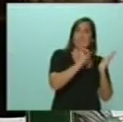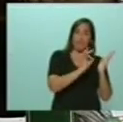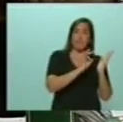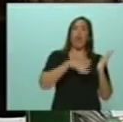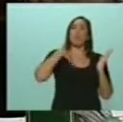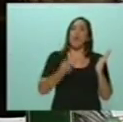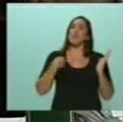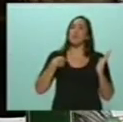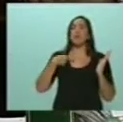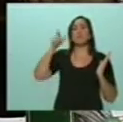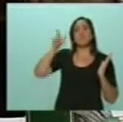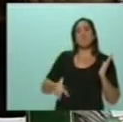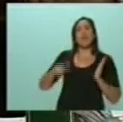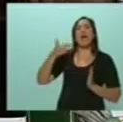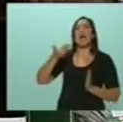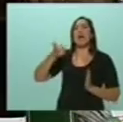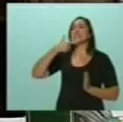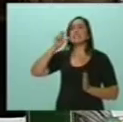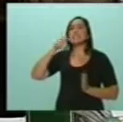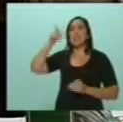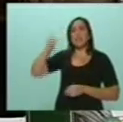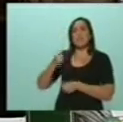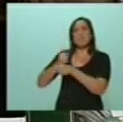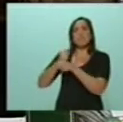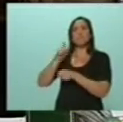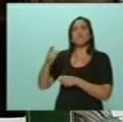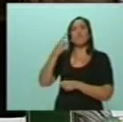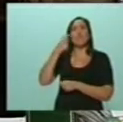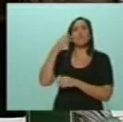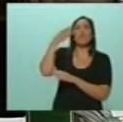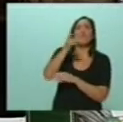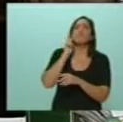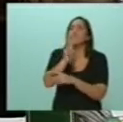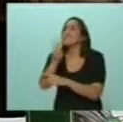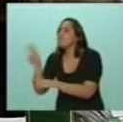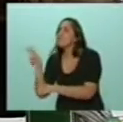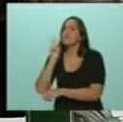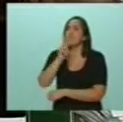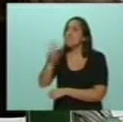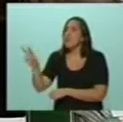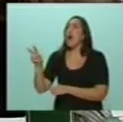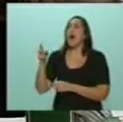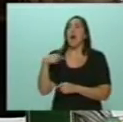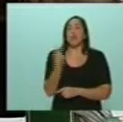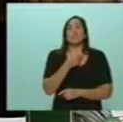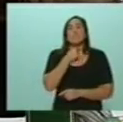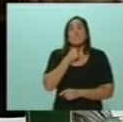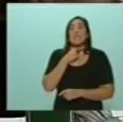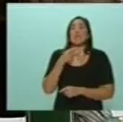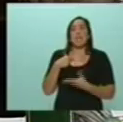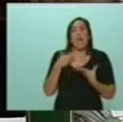de verificación por parte de agentes del ANSES para que precisamente mi gran obsesión, que era que la